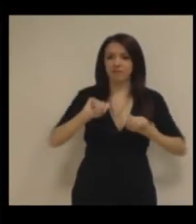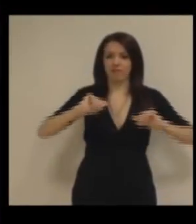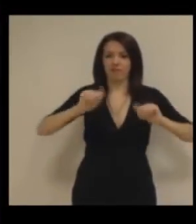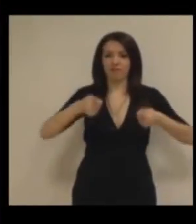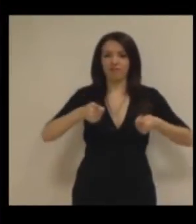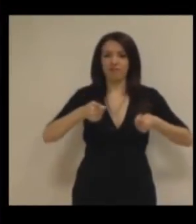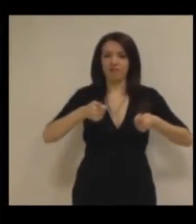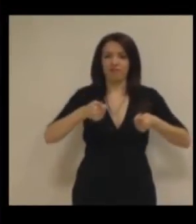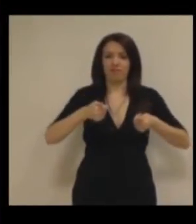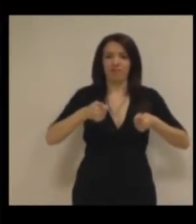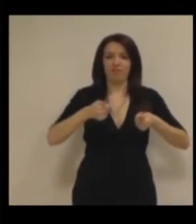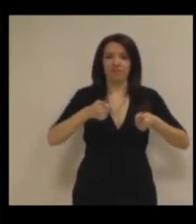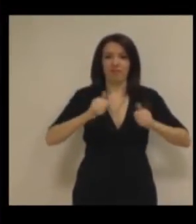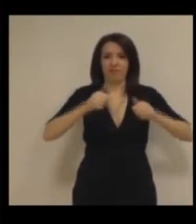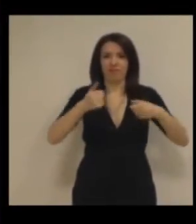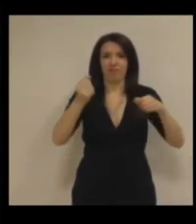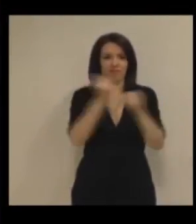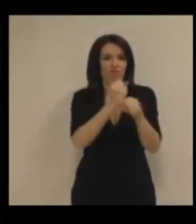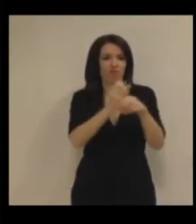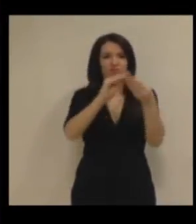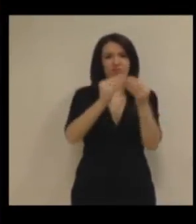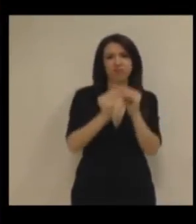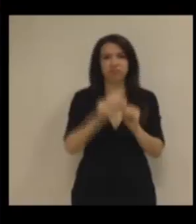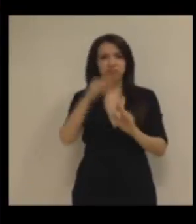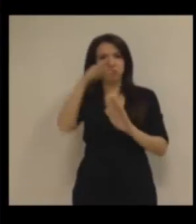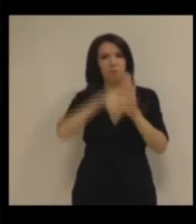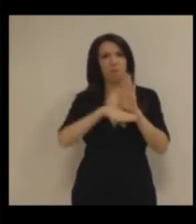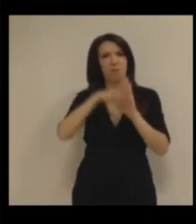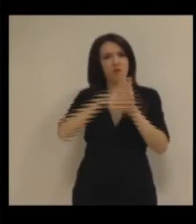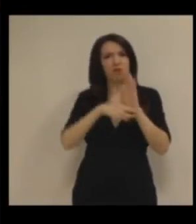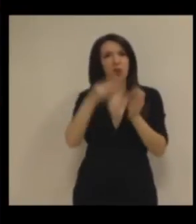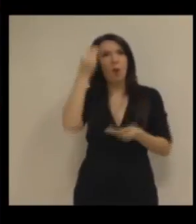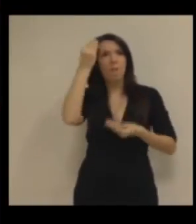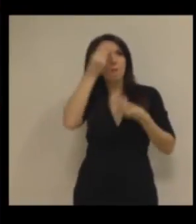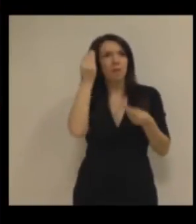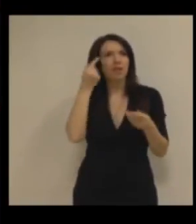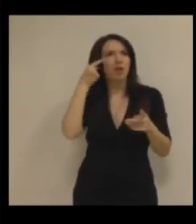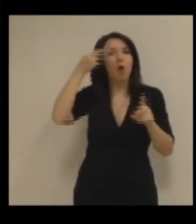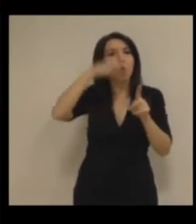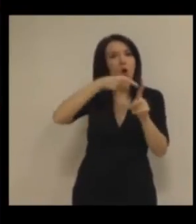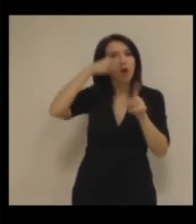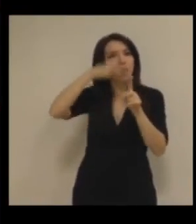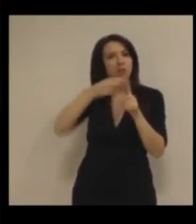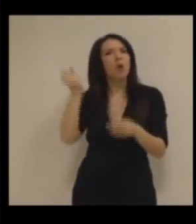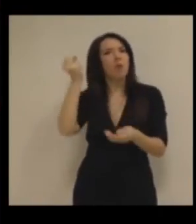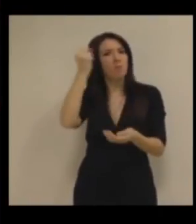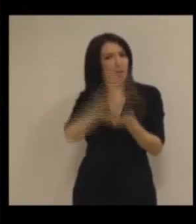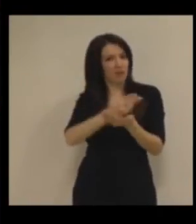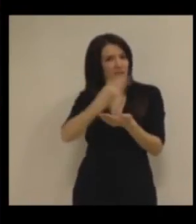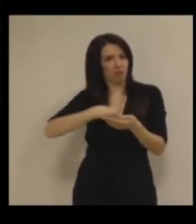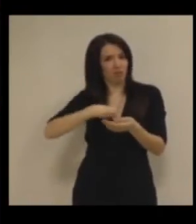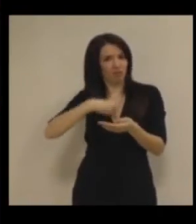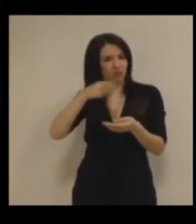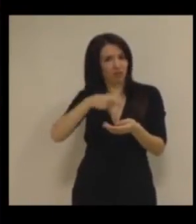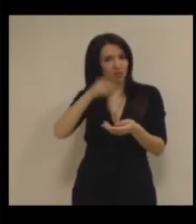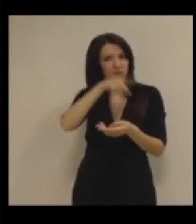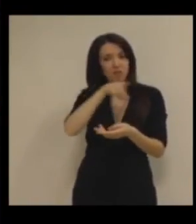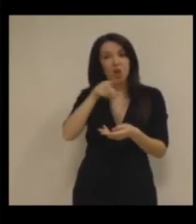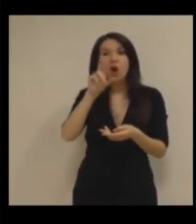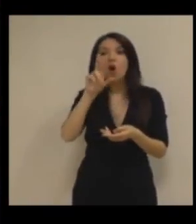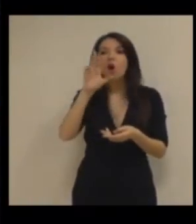pusisteis a trabajar en este proyecto, os planteasteis unos objetivos y unos retos para el mismo.